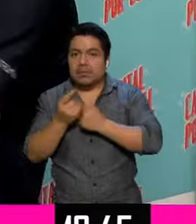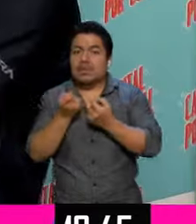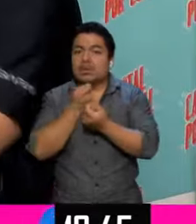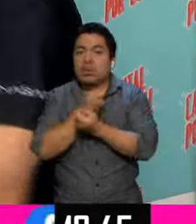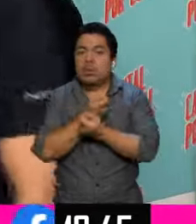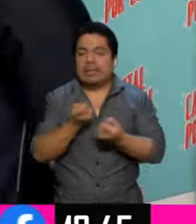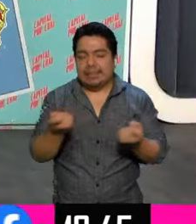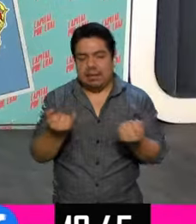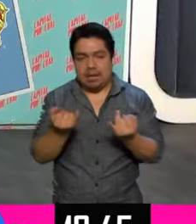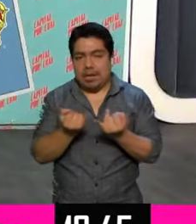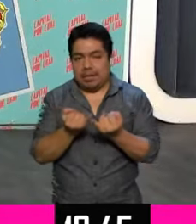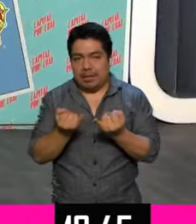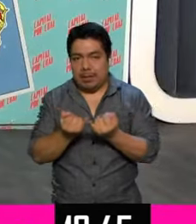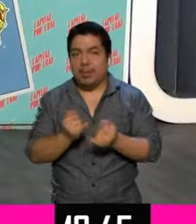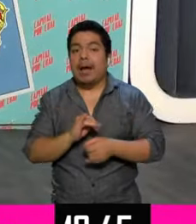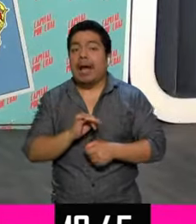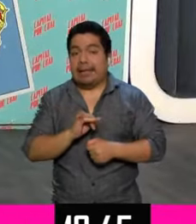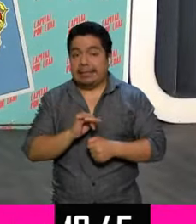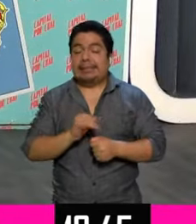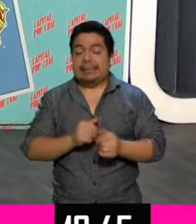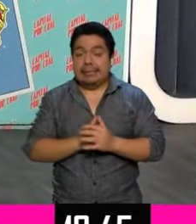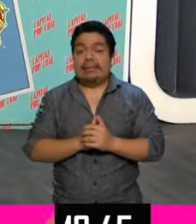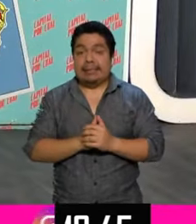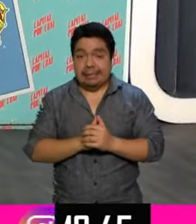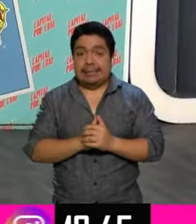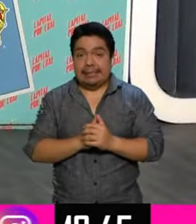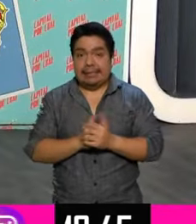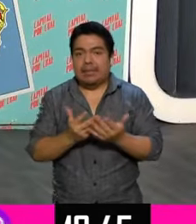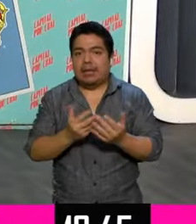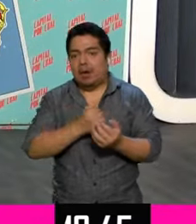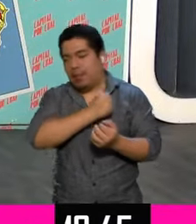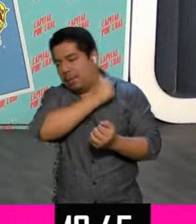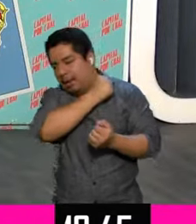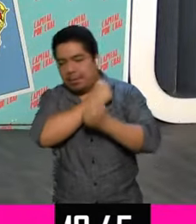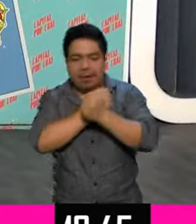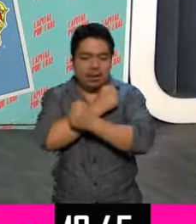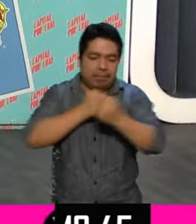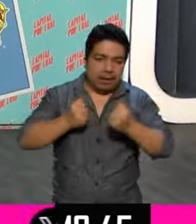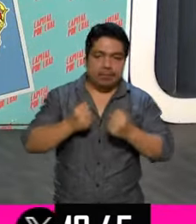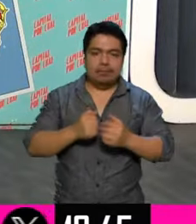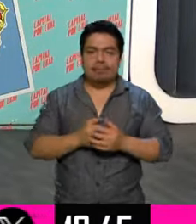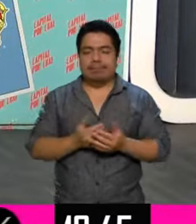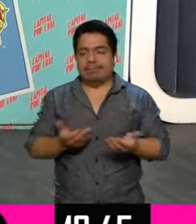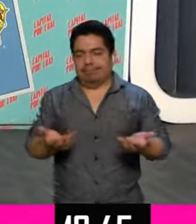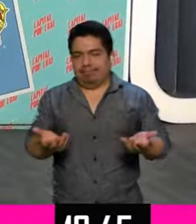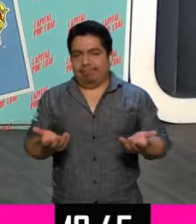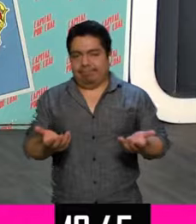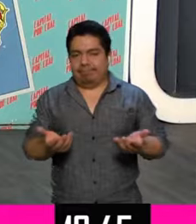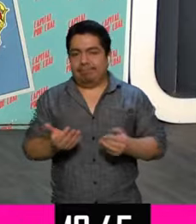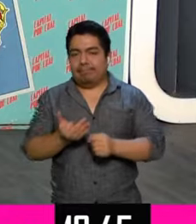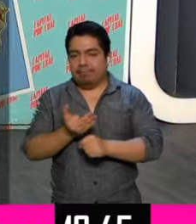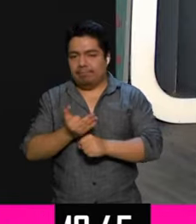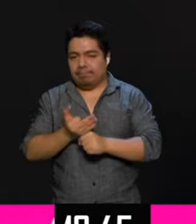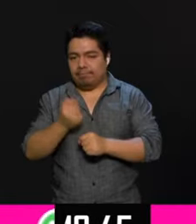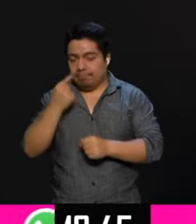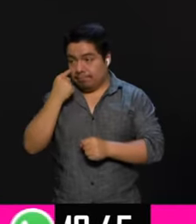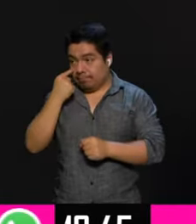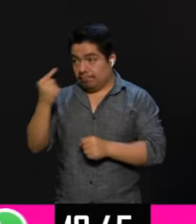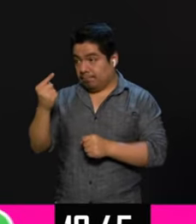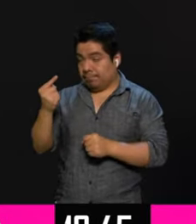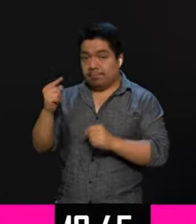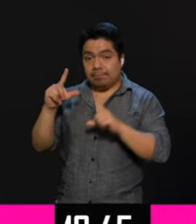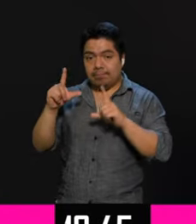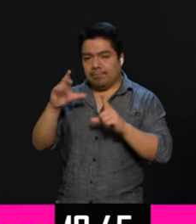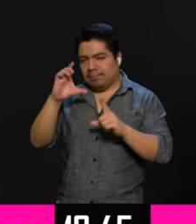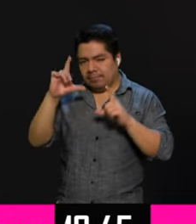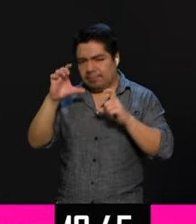También. Los niños también. Los niños, sí. Entonces, que sepan cómo zafarse, claro, si los quieren. Sí. Claro, nosotros... Estamos viendo estas fotos donde...